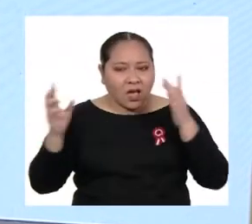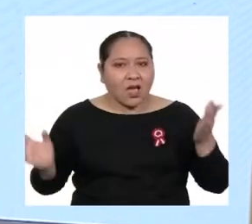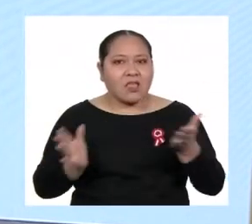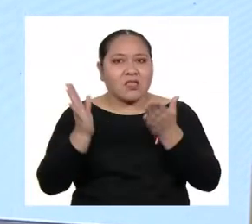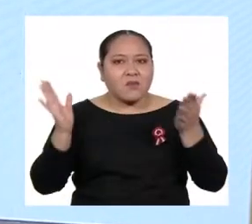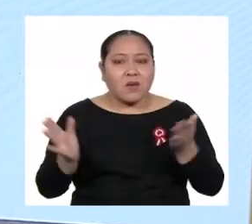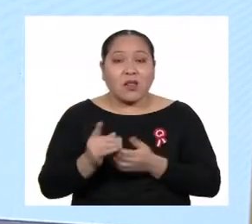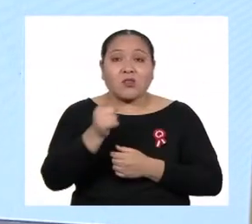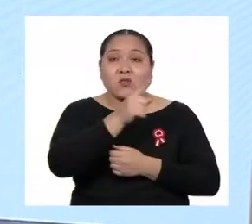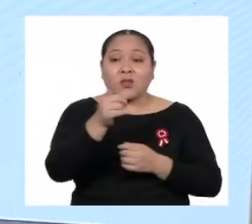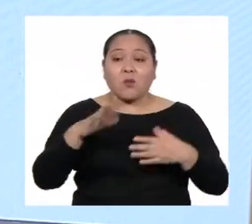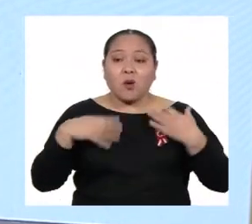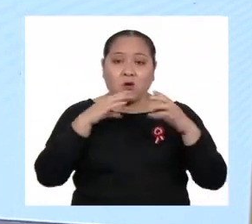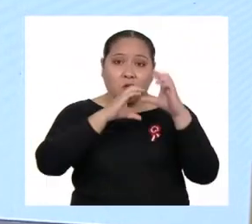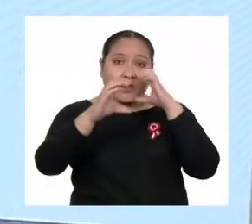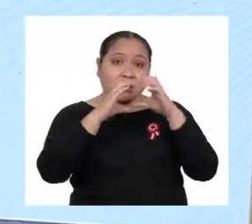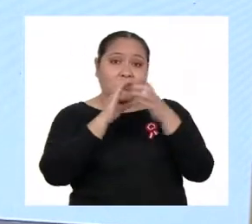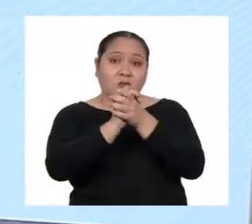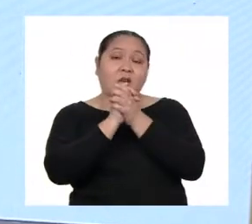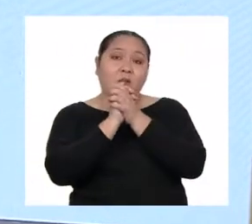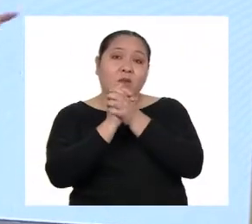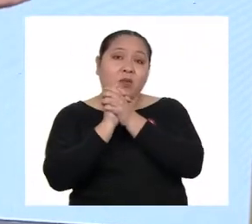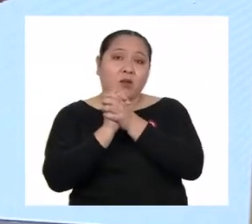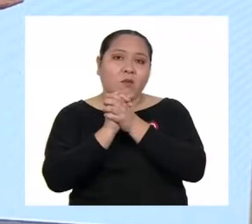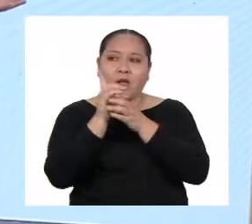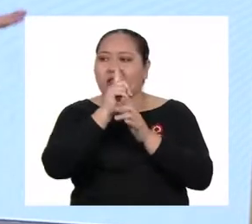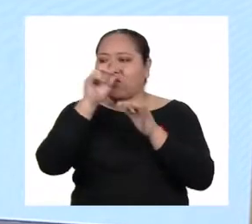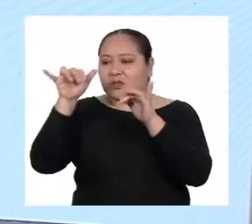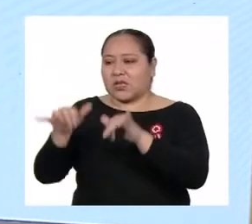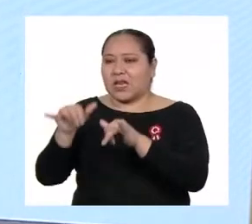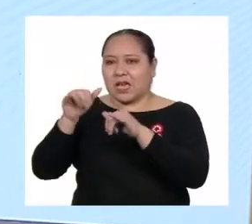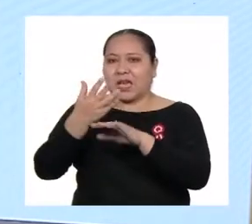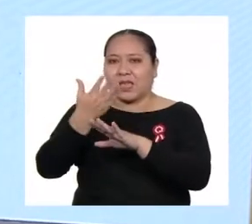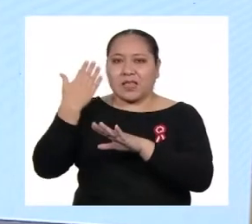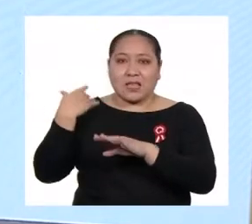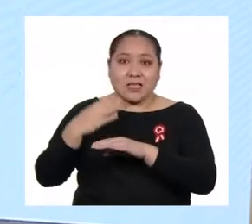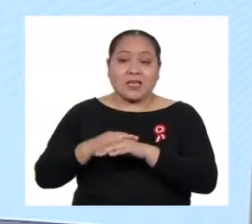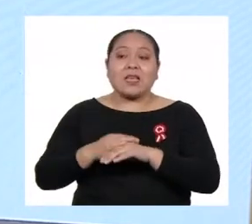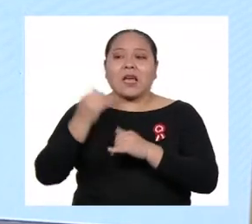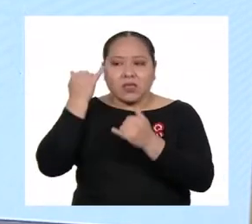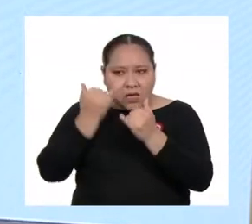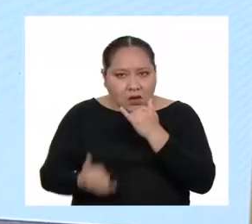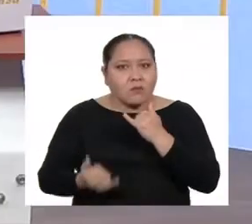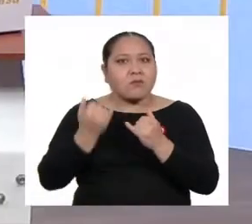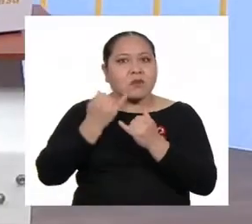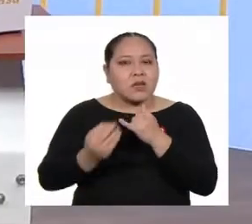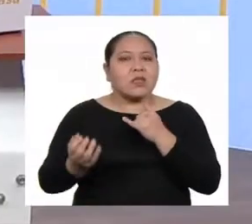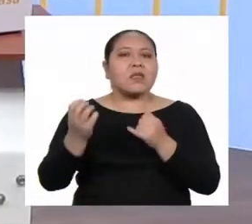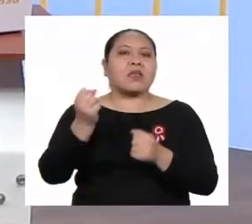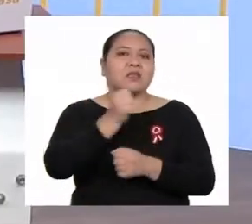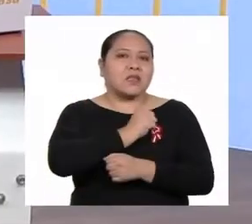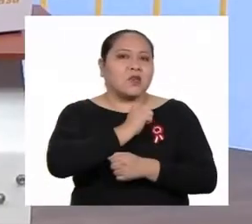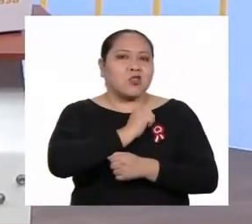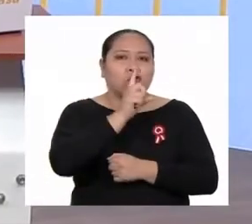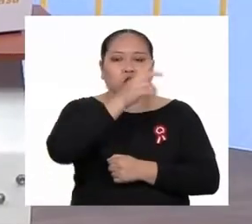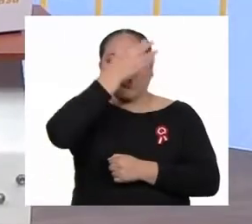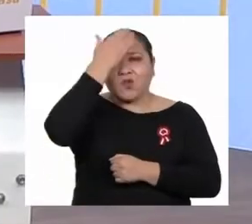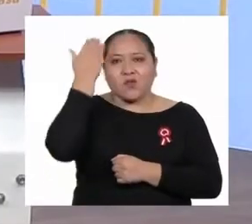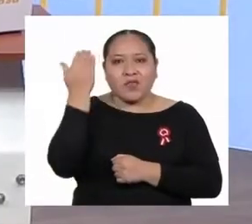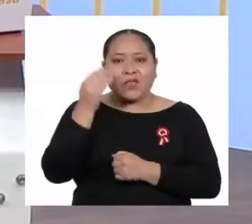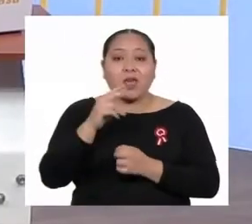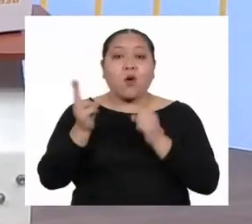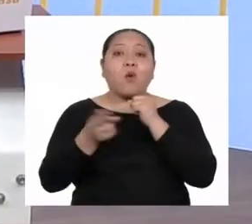que conversen con sus compañeras y compañeros para que no se queden atrás y completen su secundaria. No olviden de guardar